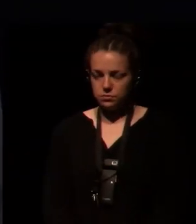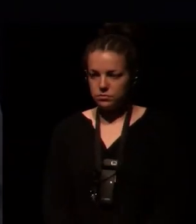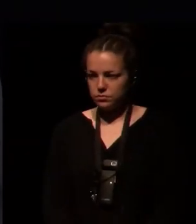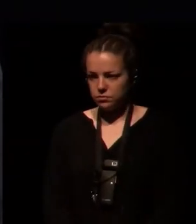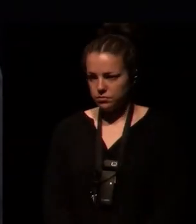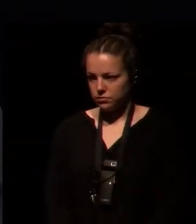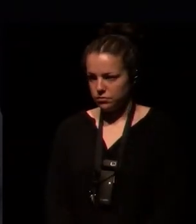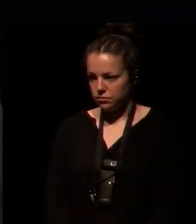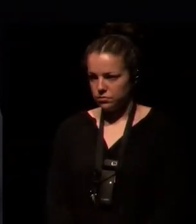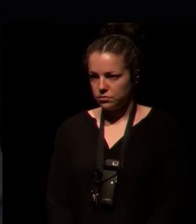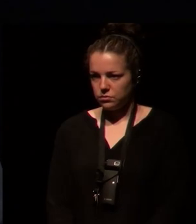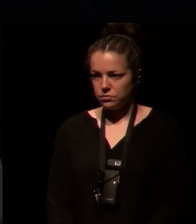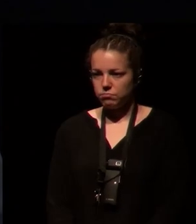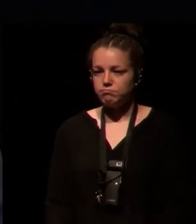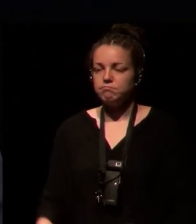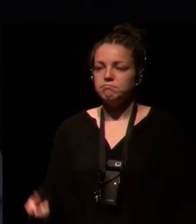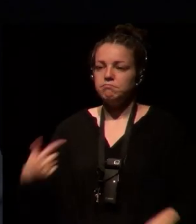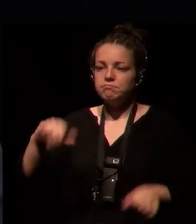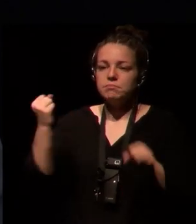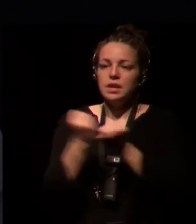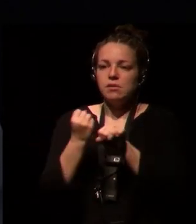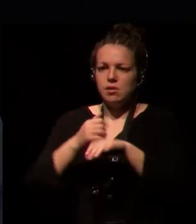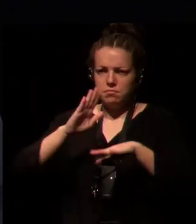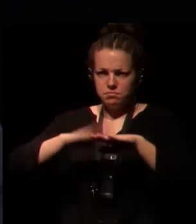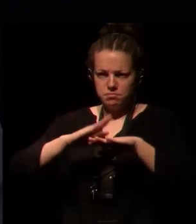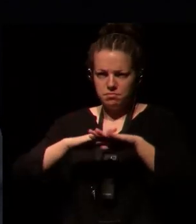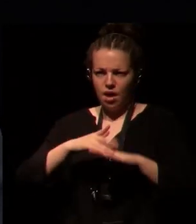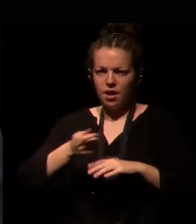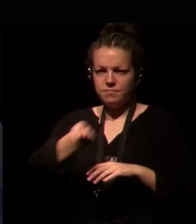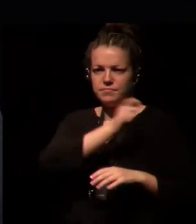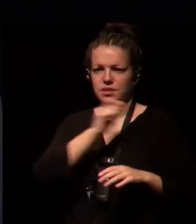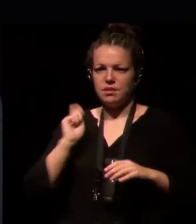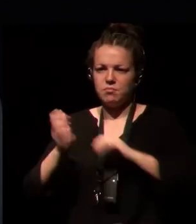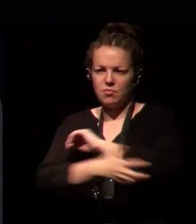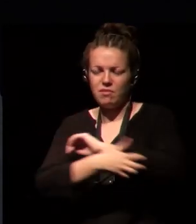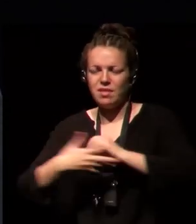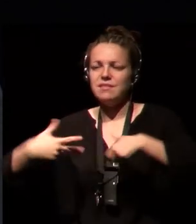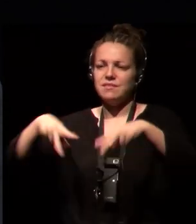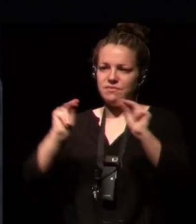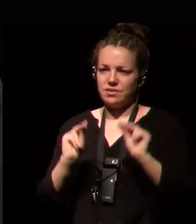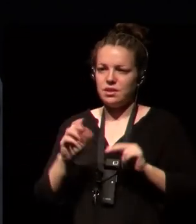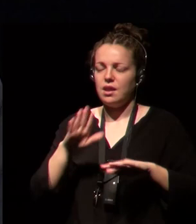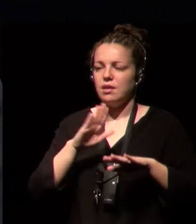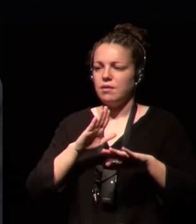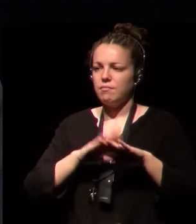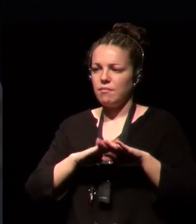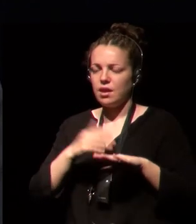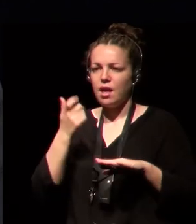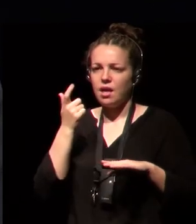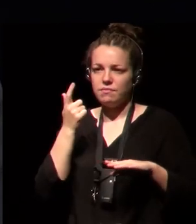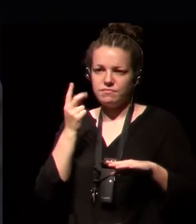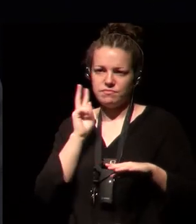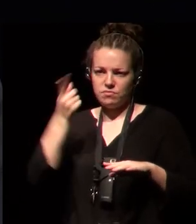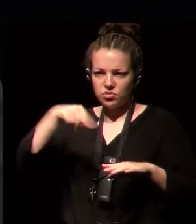Trabajamos para lograr que se acabe esta esclavitud laboral. Para daros una idea de la escala, hemos pedido